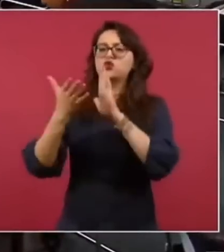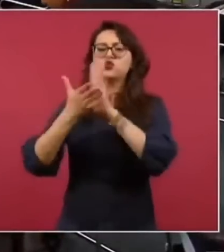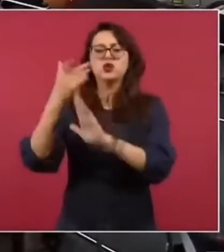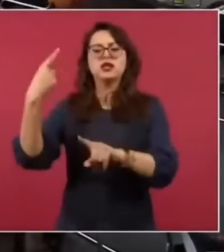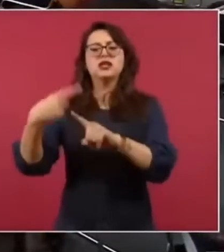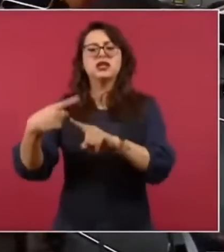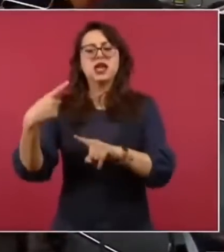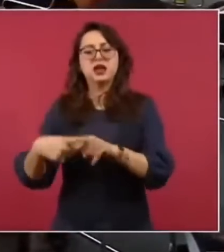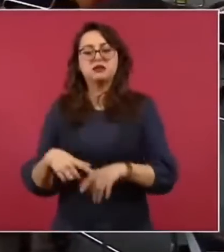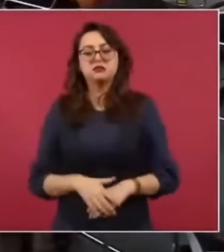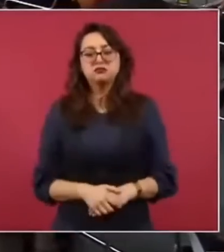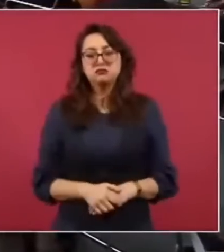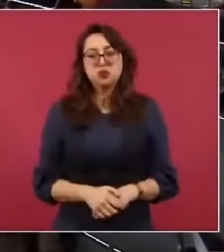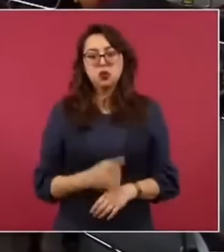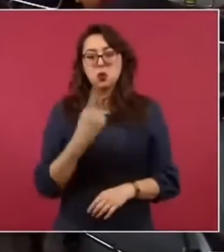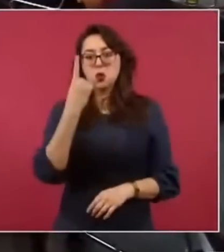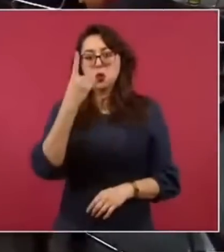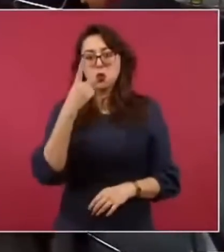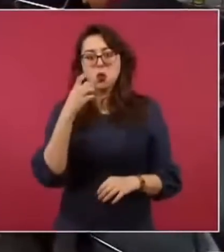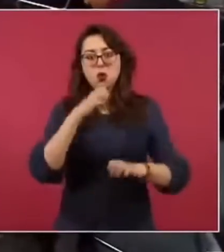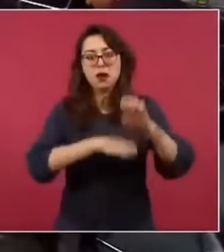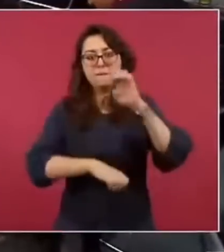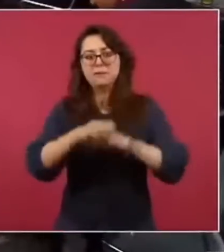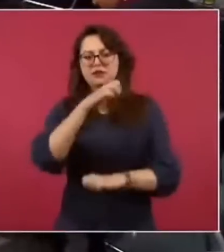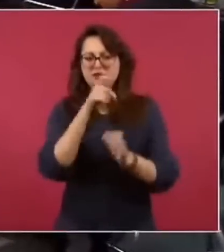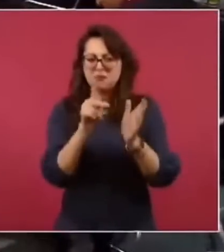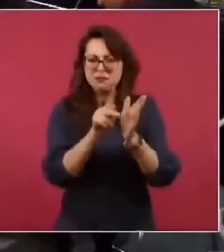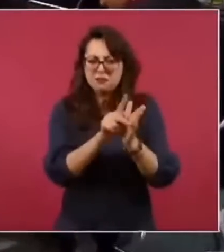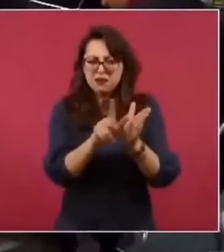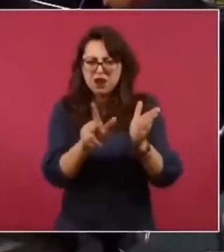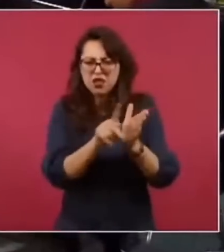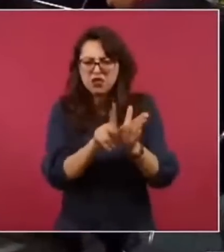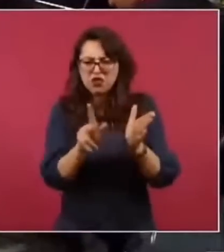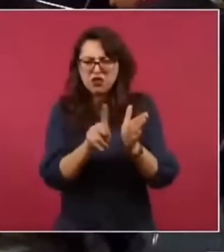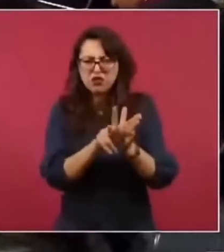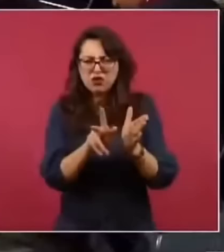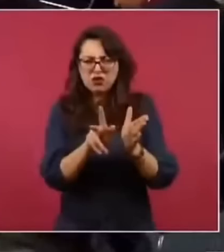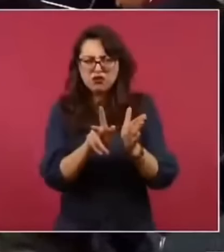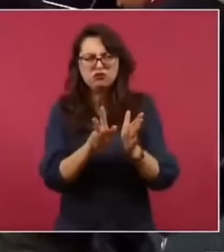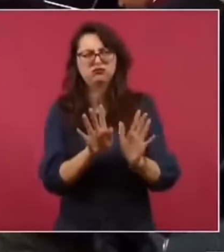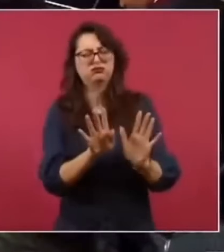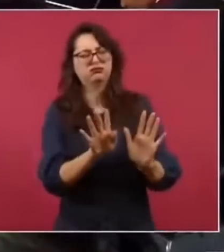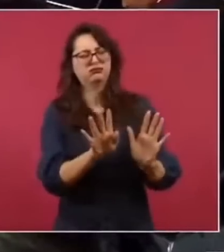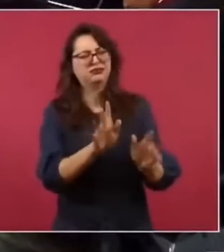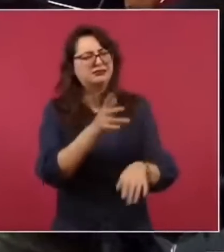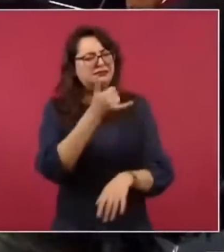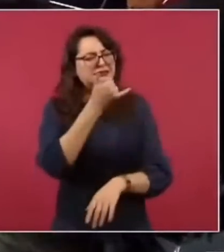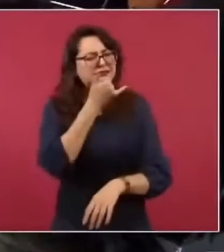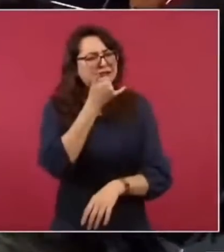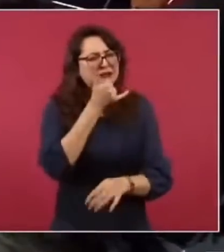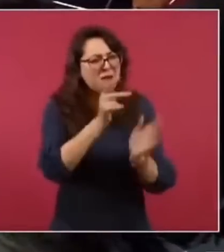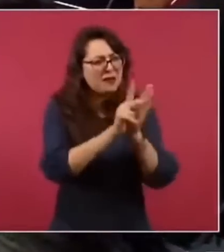aeropuerto de Texcoco. ¿Cómo no van a estar molestos?